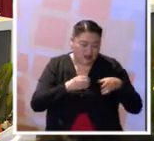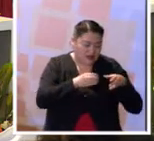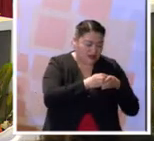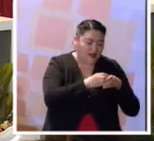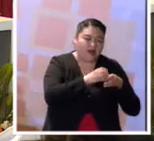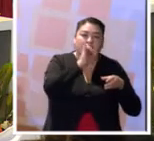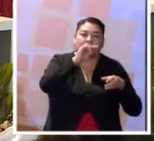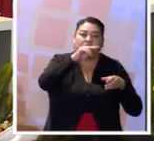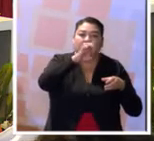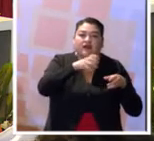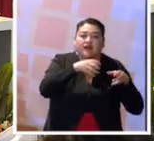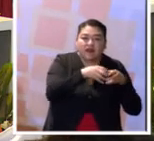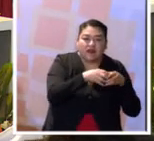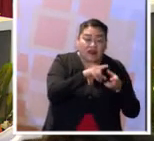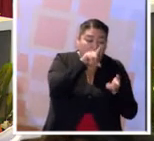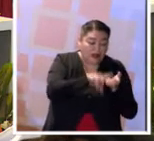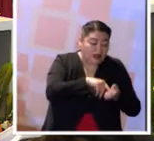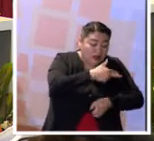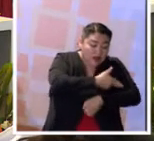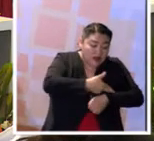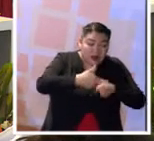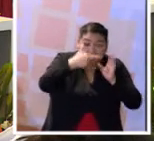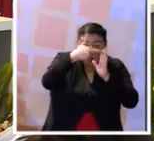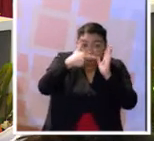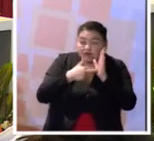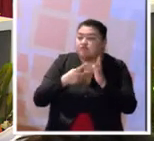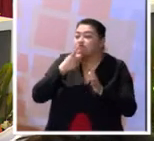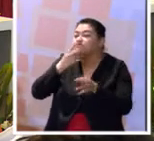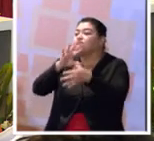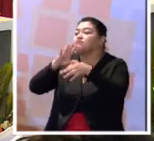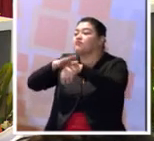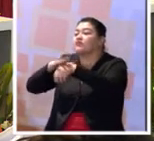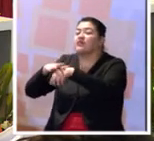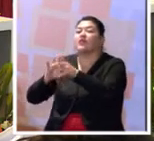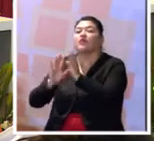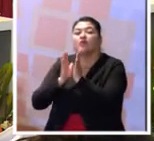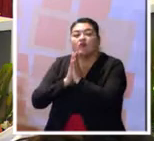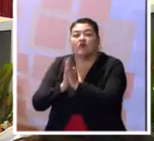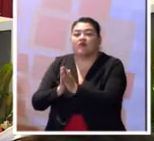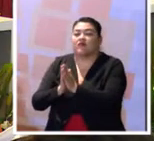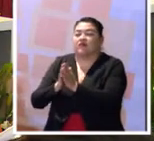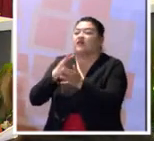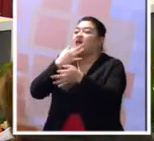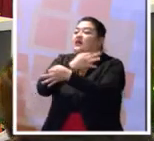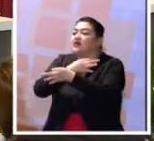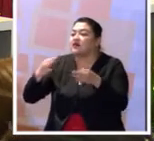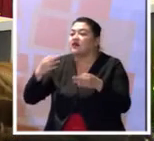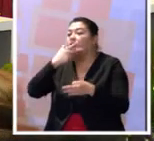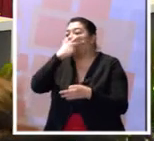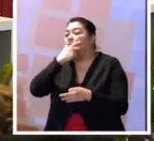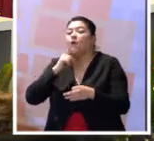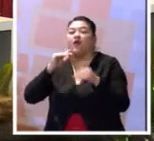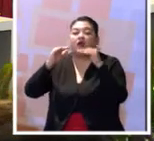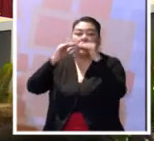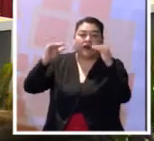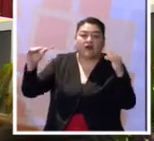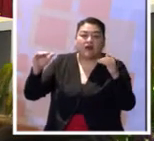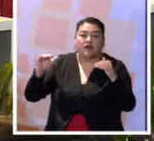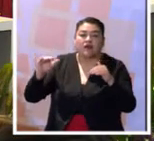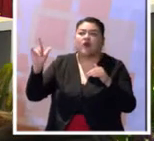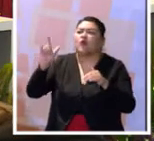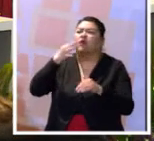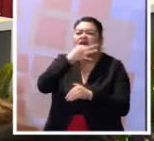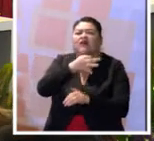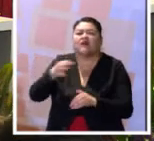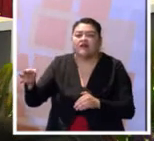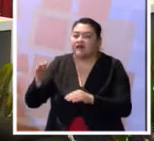van a regular la paridad como punto de llegada, lo hagan con oportunidad para que justamente los partidos